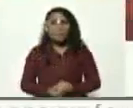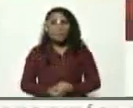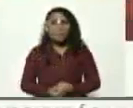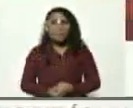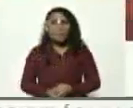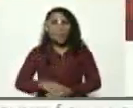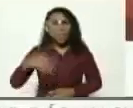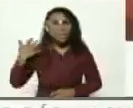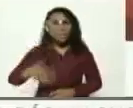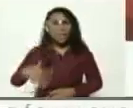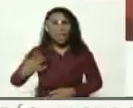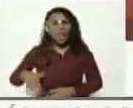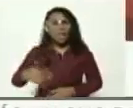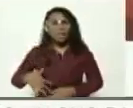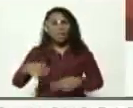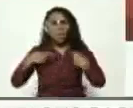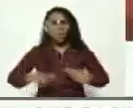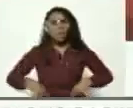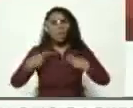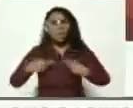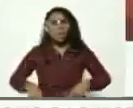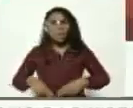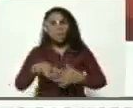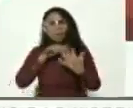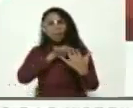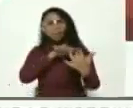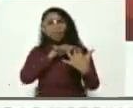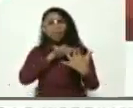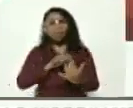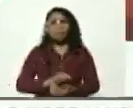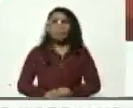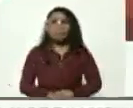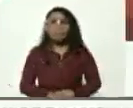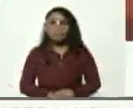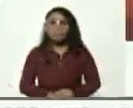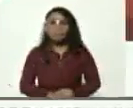en el derecho humanitario de guerra.